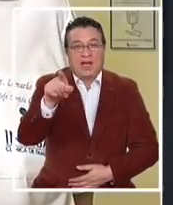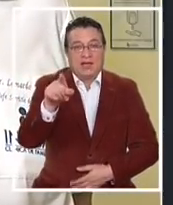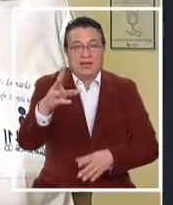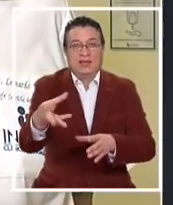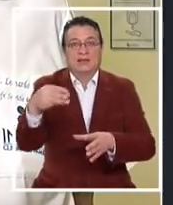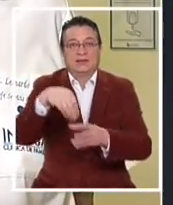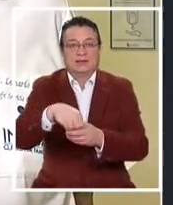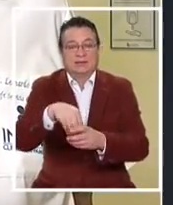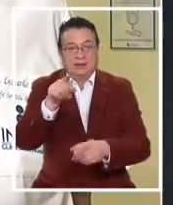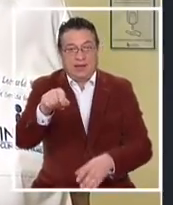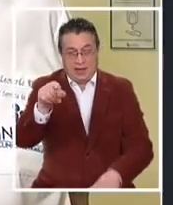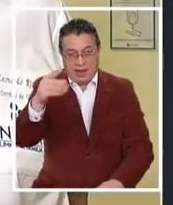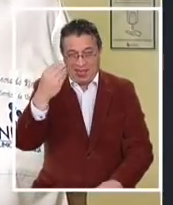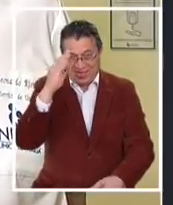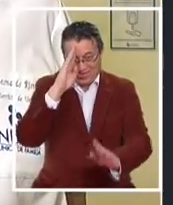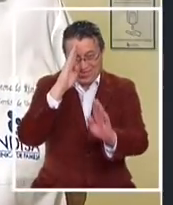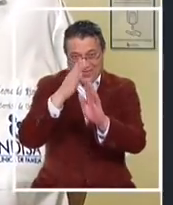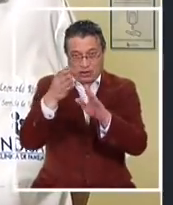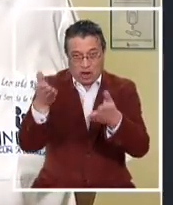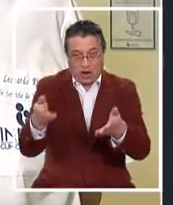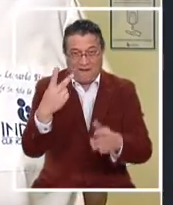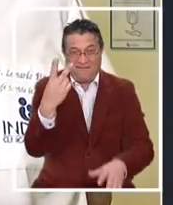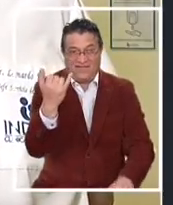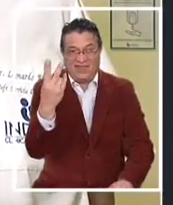ustedes en directo. Muchas gracias por recibirnos.